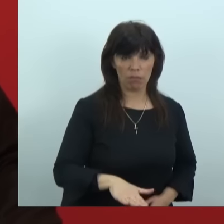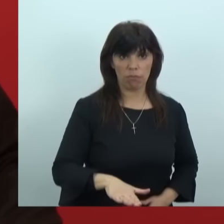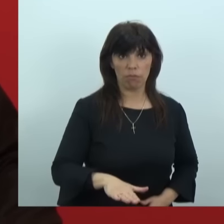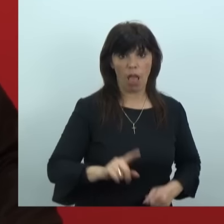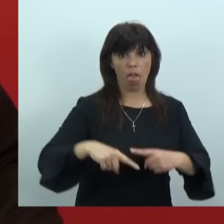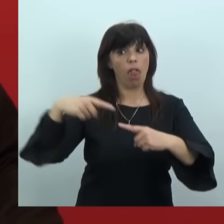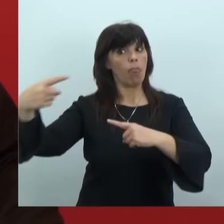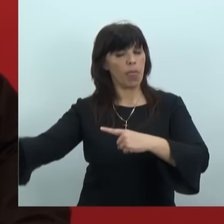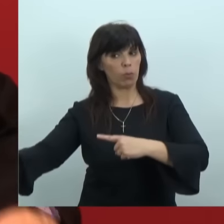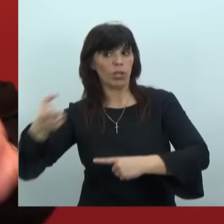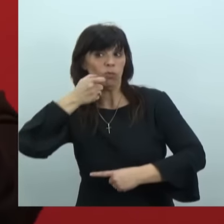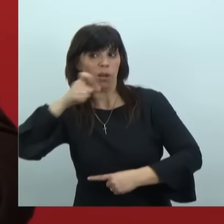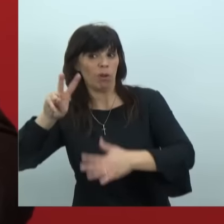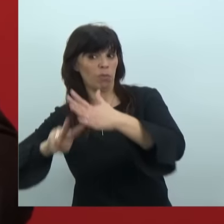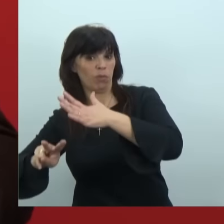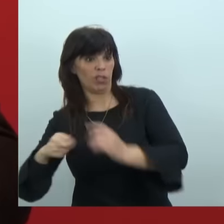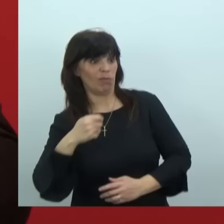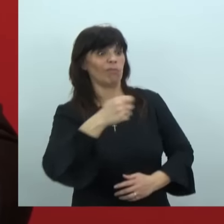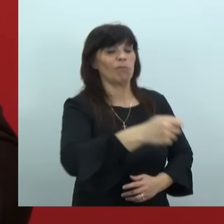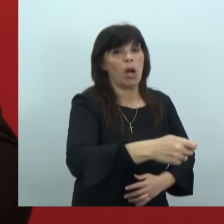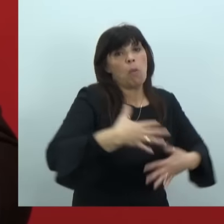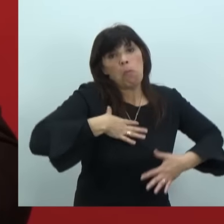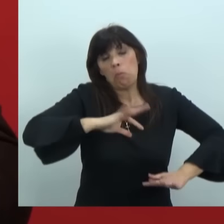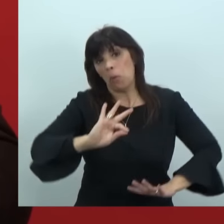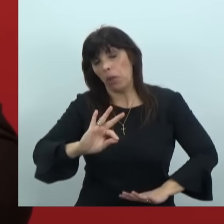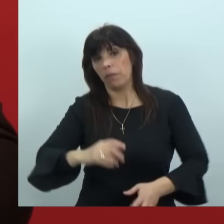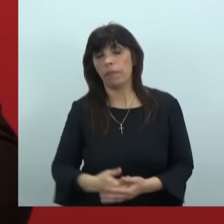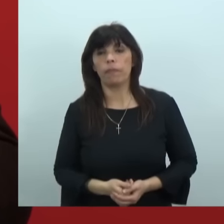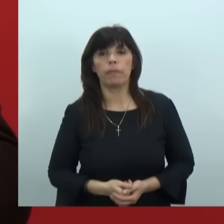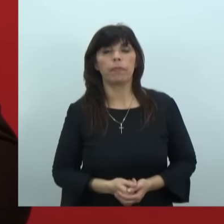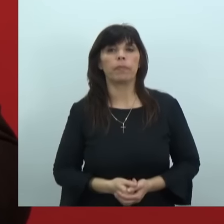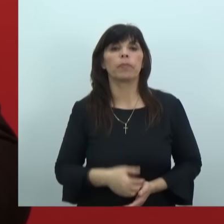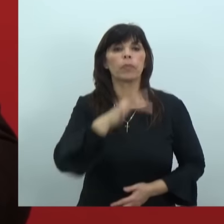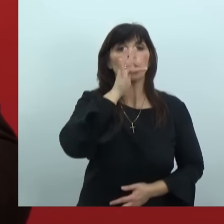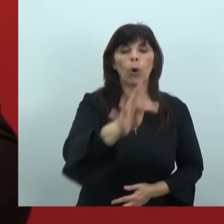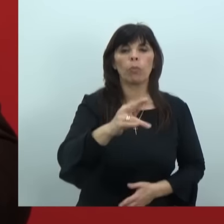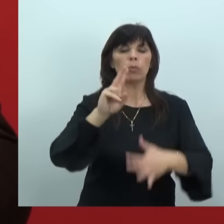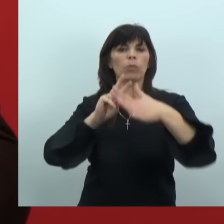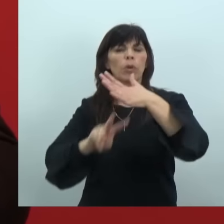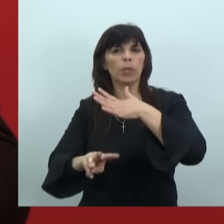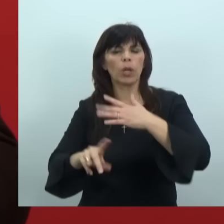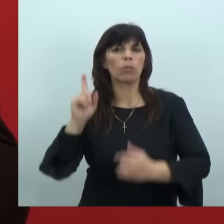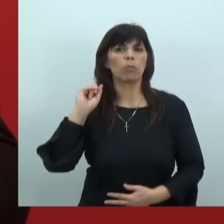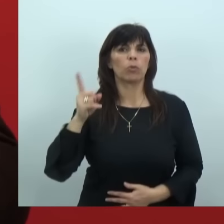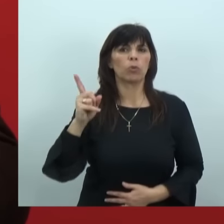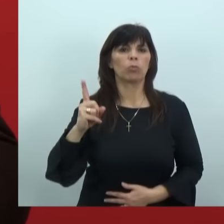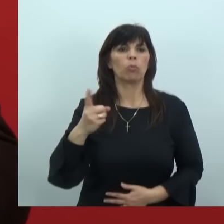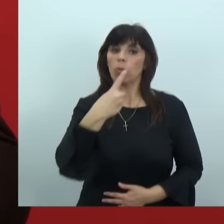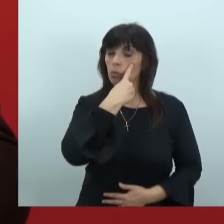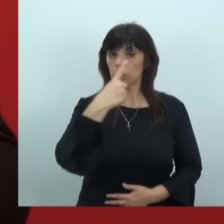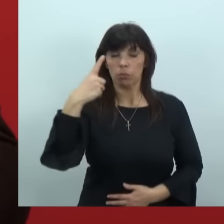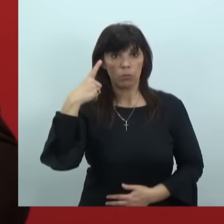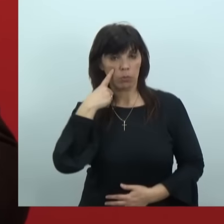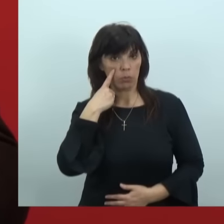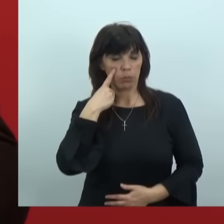Por eso, una promesa, una profecía, solo puede testificar,